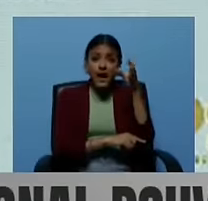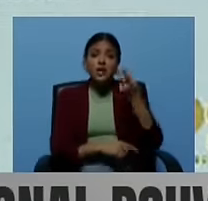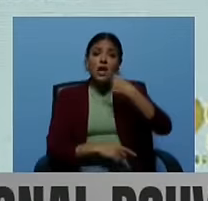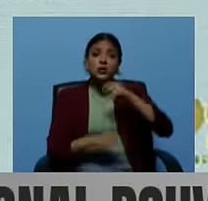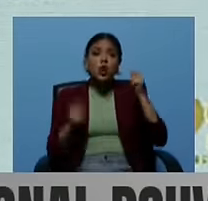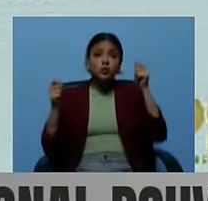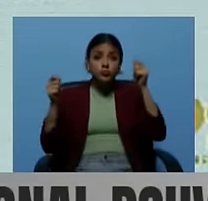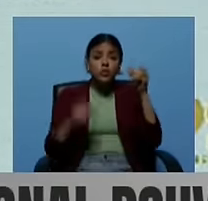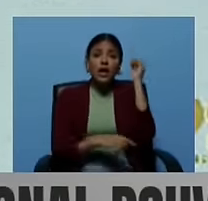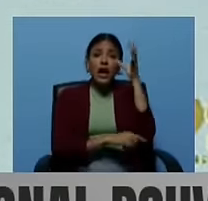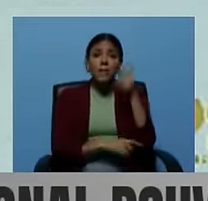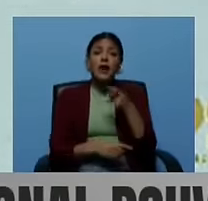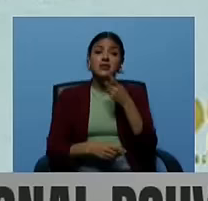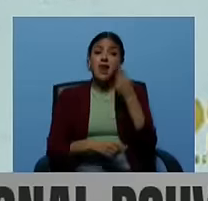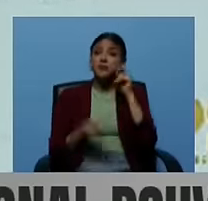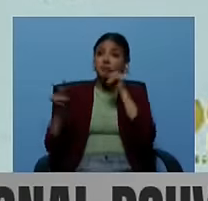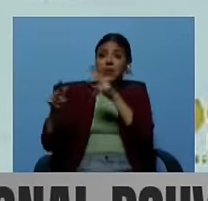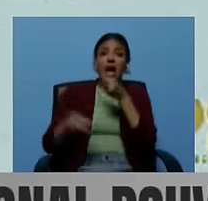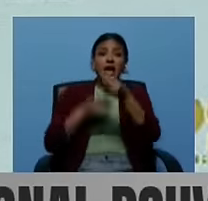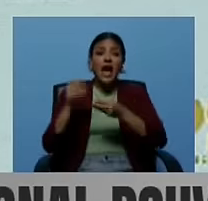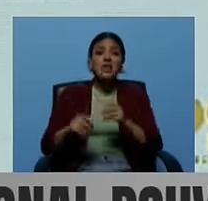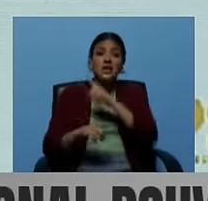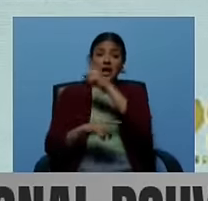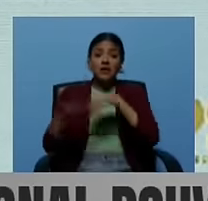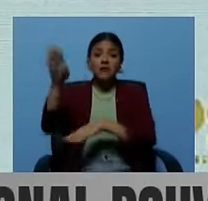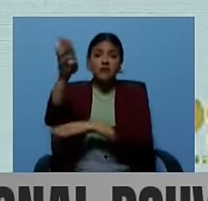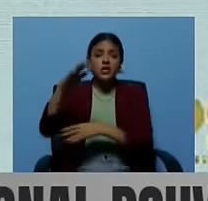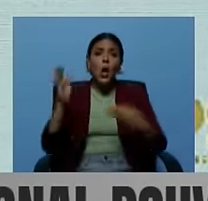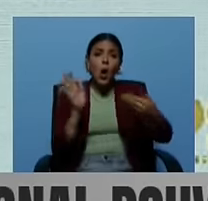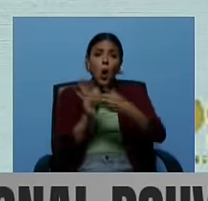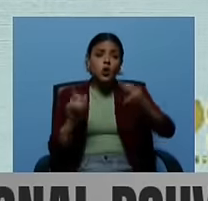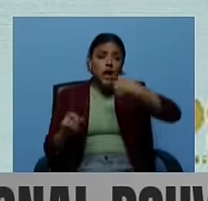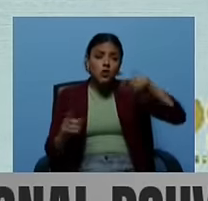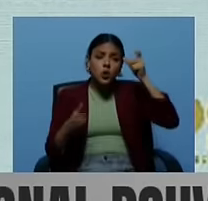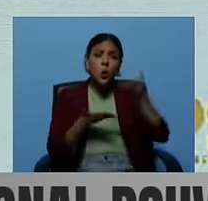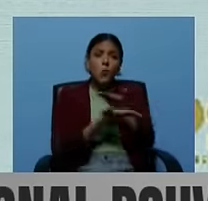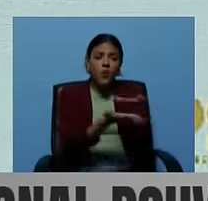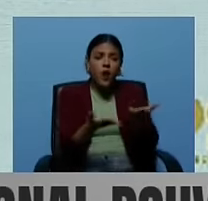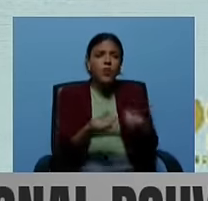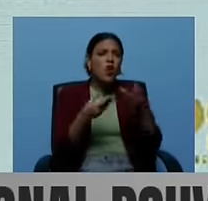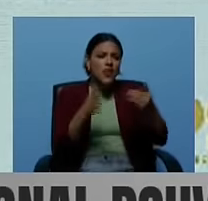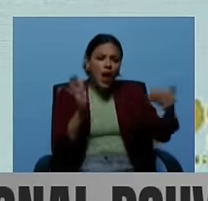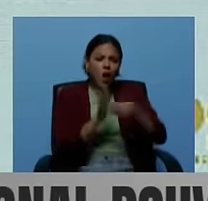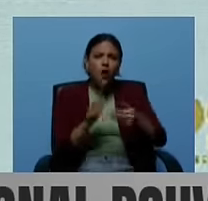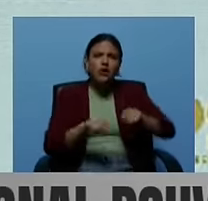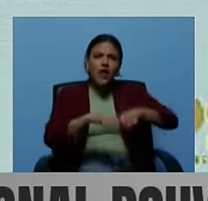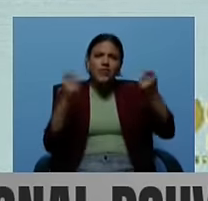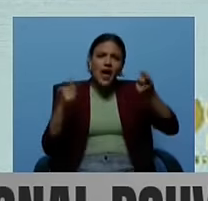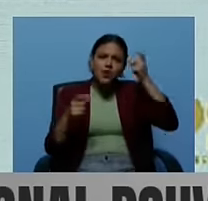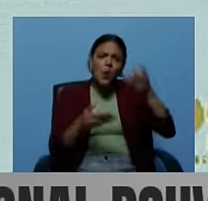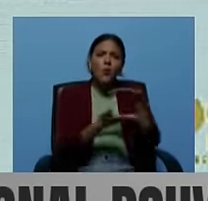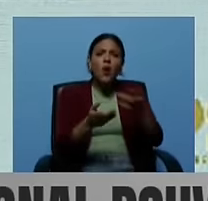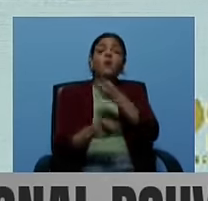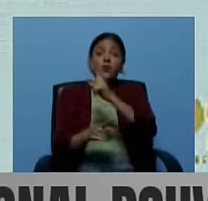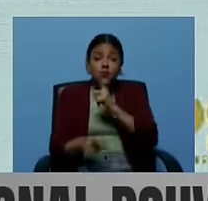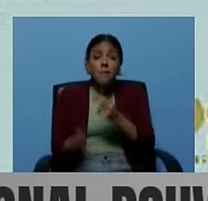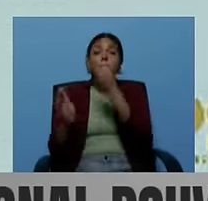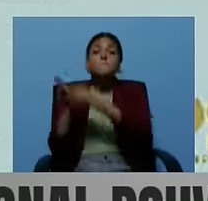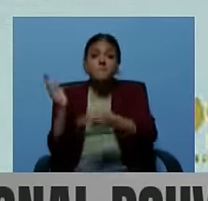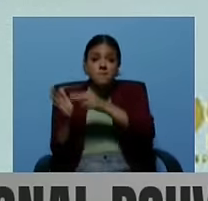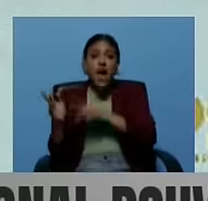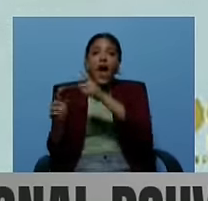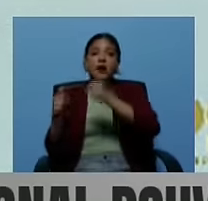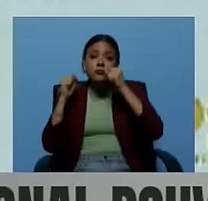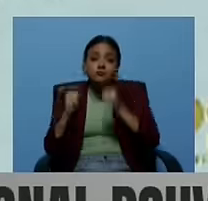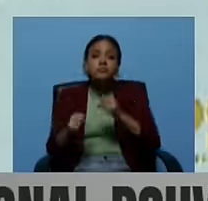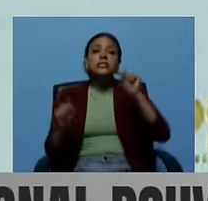la campaña que ha hecho el fascismo contra nuestro pueblo, para hacerle daño a nuestro pueblo, es perversa, es intensa,